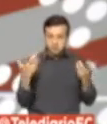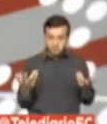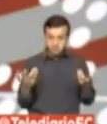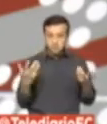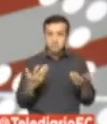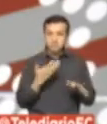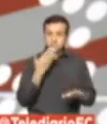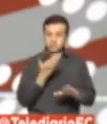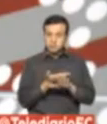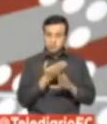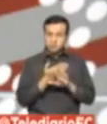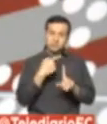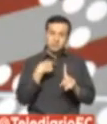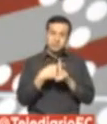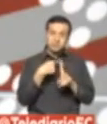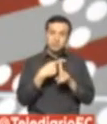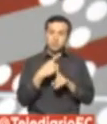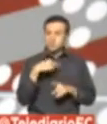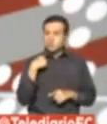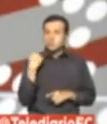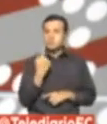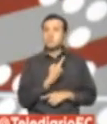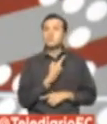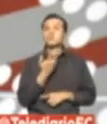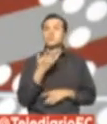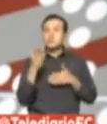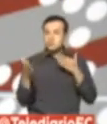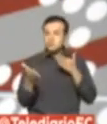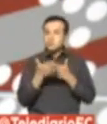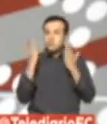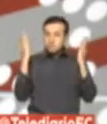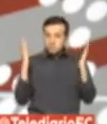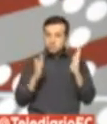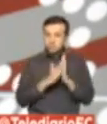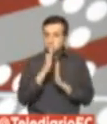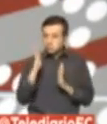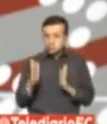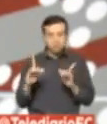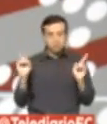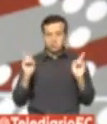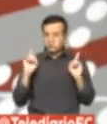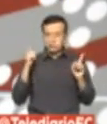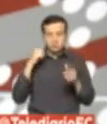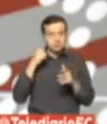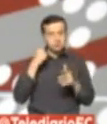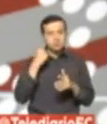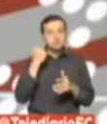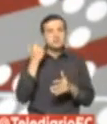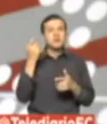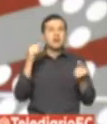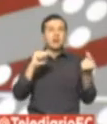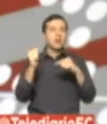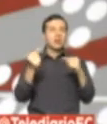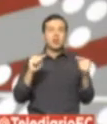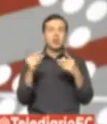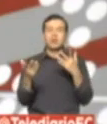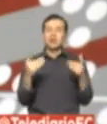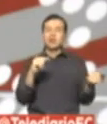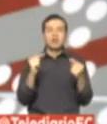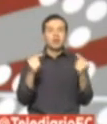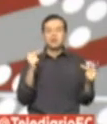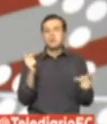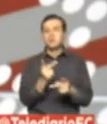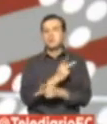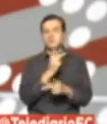pero propositiva, hayamos hecho algo en contra de la imagen, sino esta lucha intestina que definitivamente ha